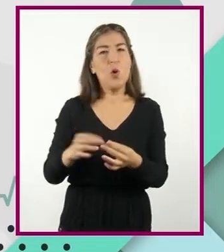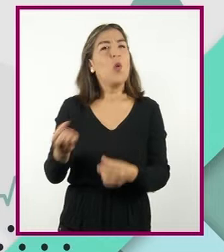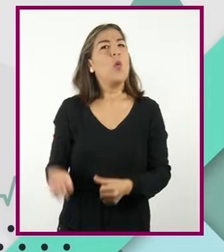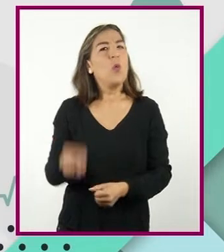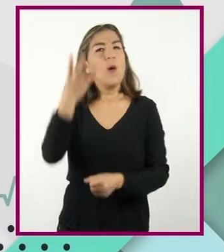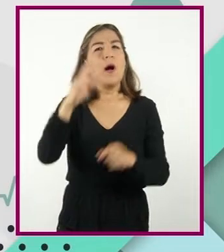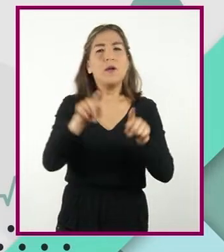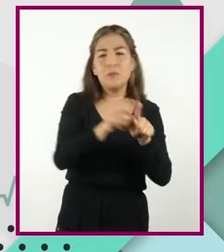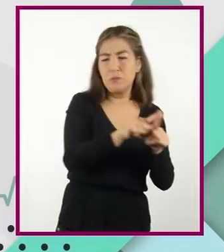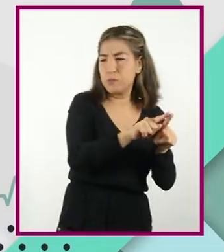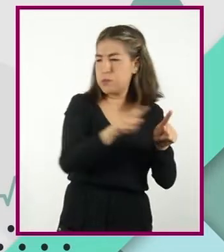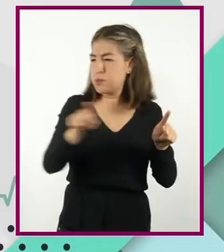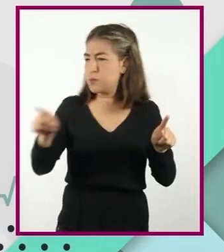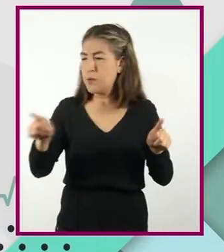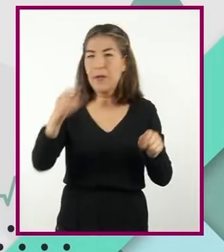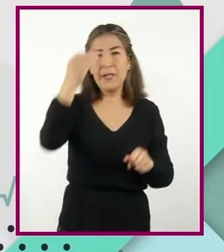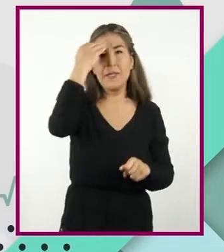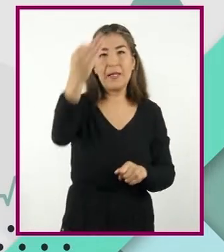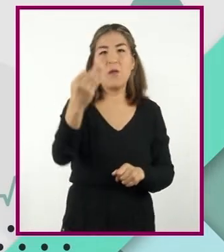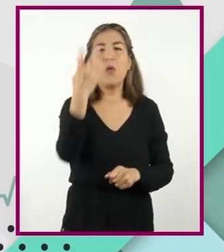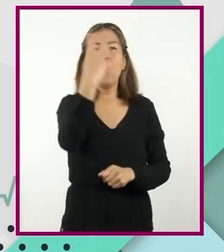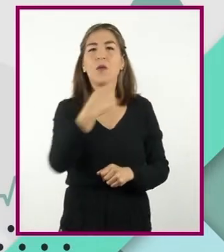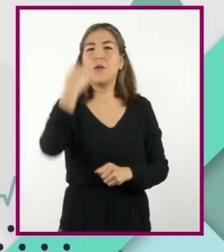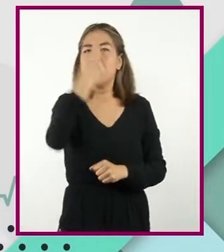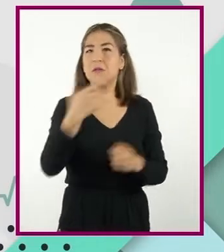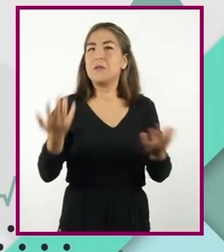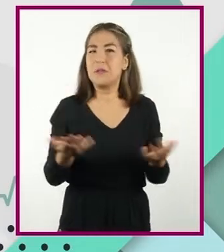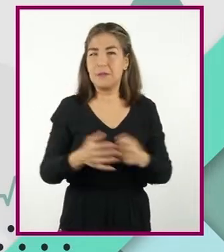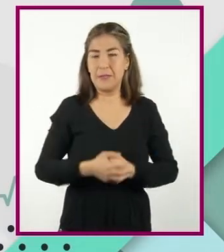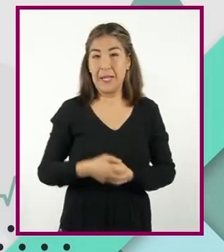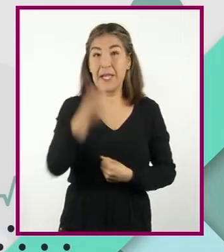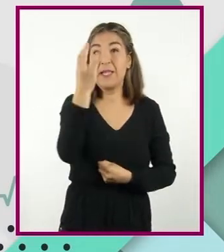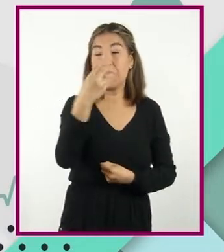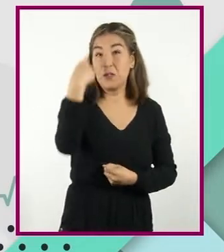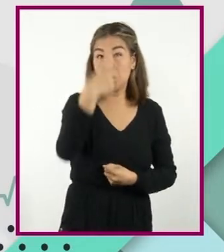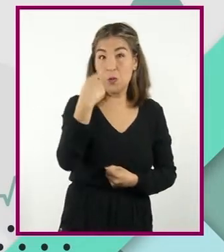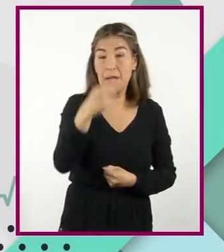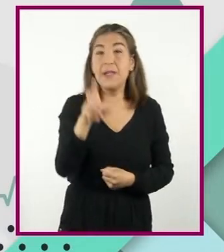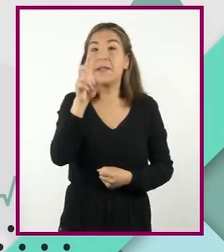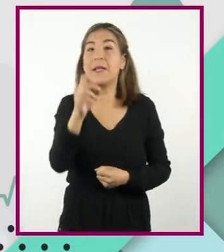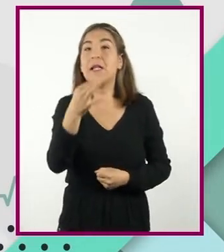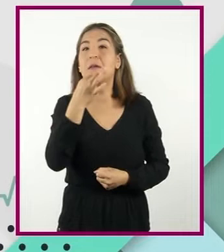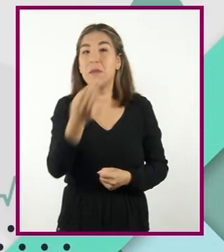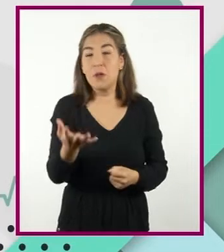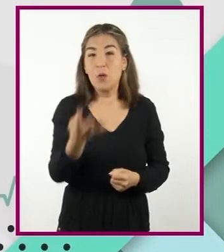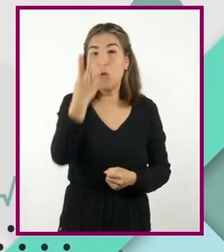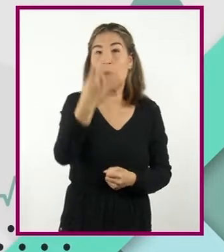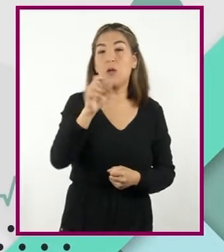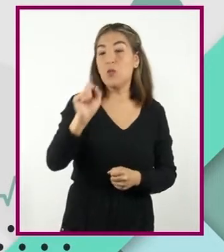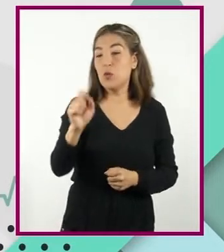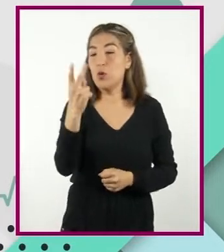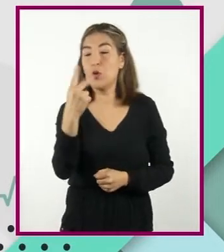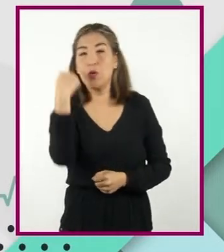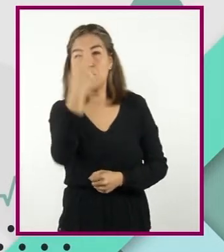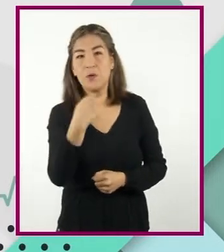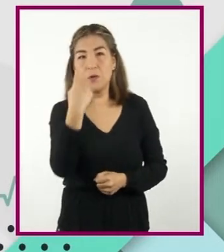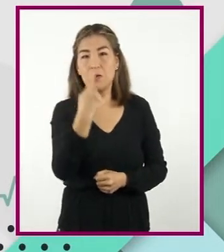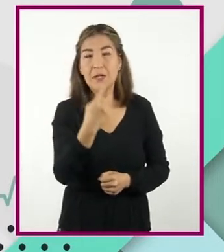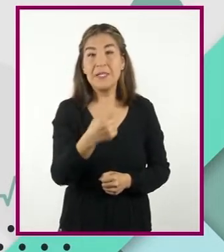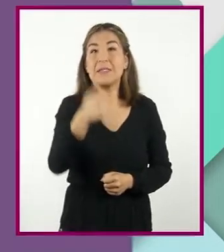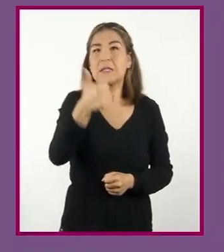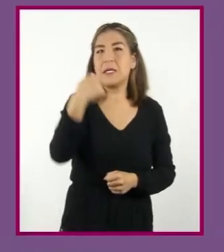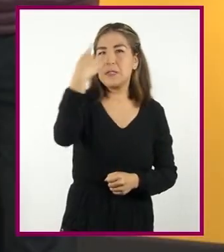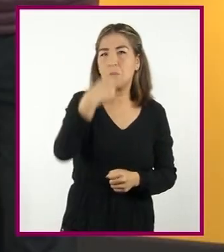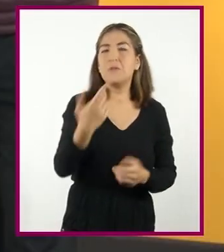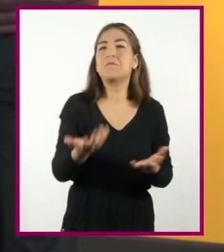distancia que el automóvil recorrería en 2 horas, en 3 horas y 30 minutos, en 4.2 horas y en 6